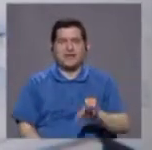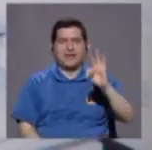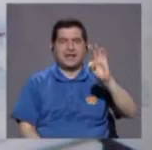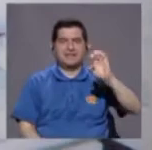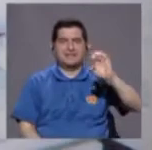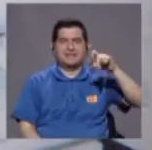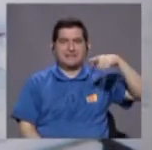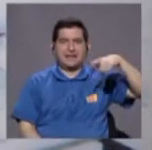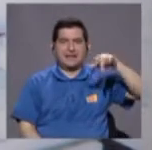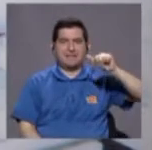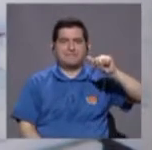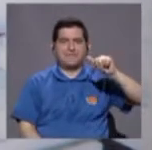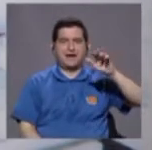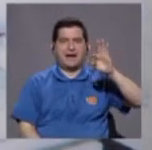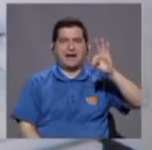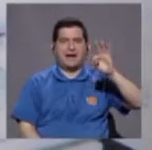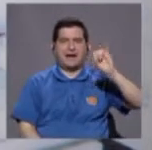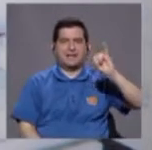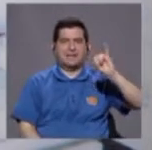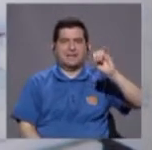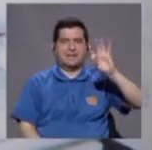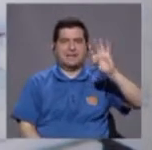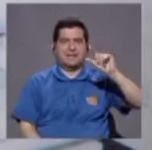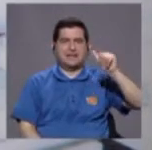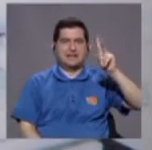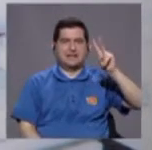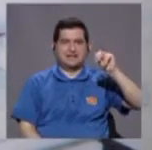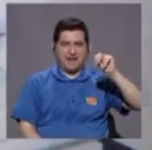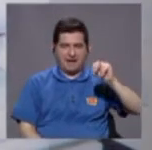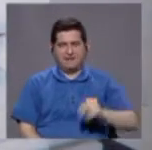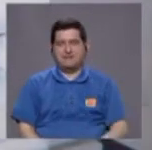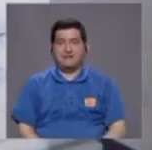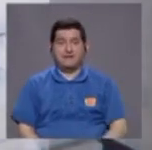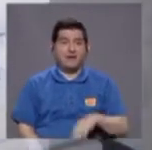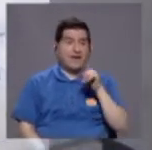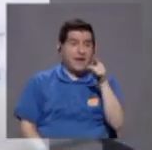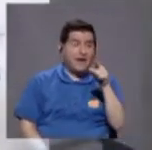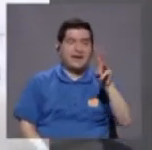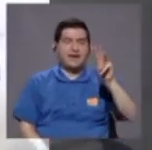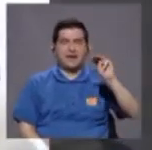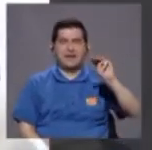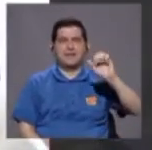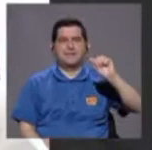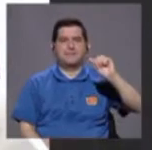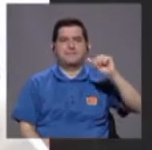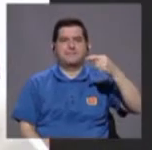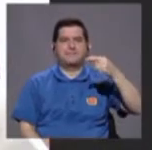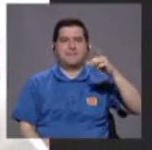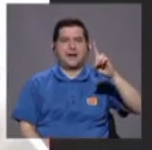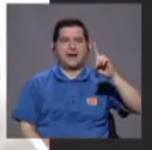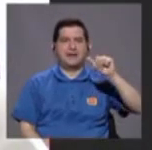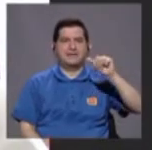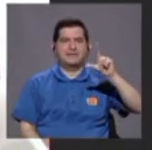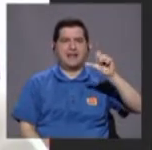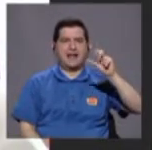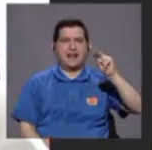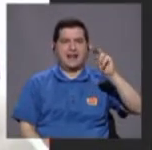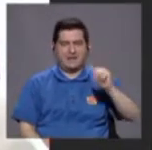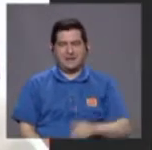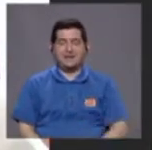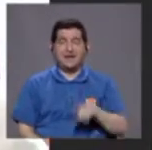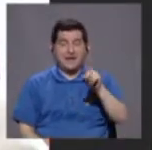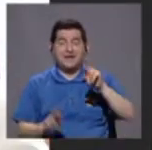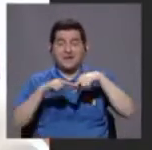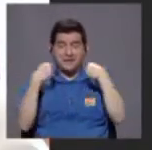él, como dijo Luis Raúl, en Magdalena, en Sonora. Entonces, en una reunión de amigos, que ahí estaba